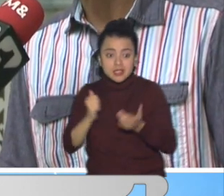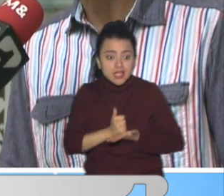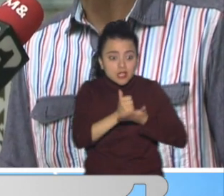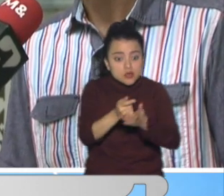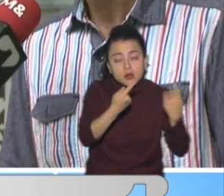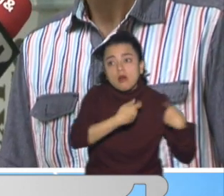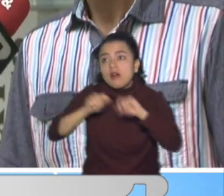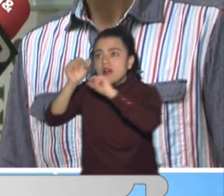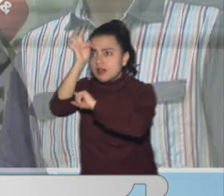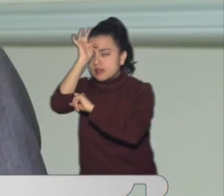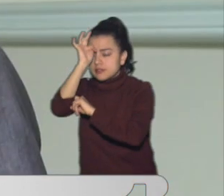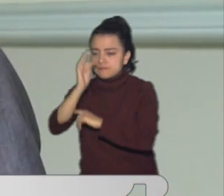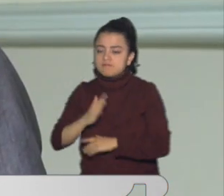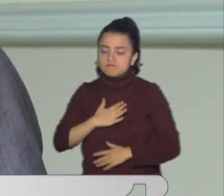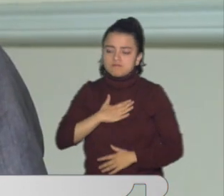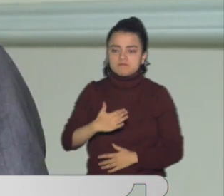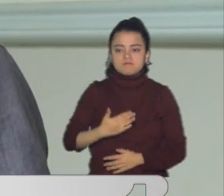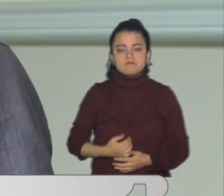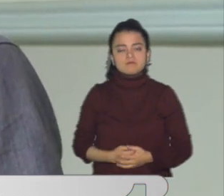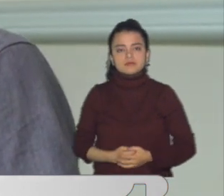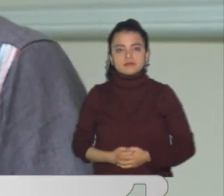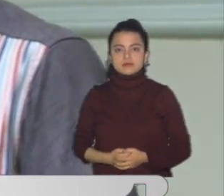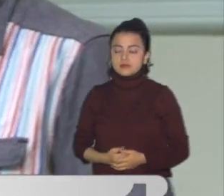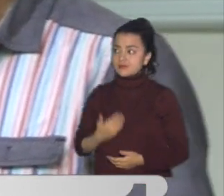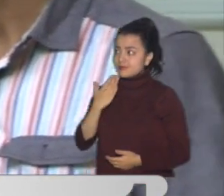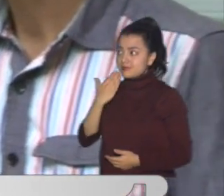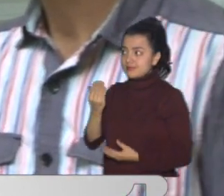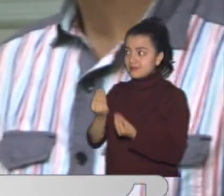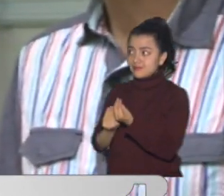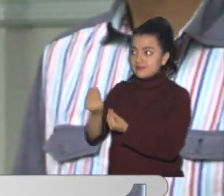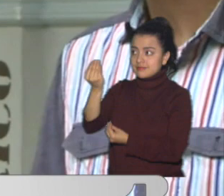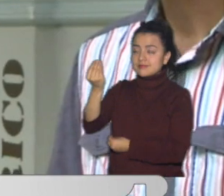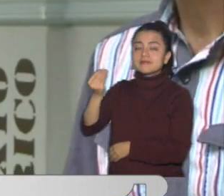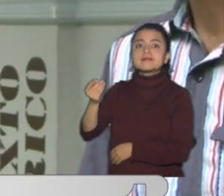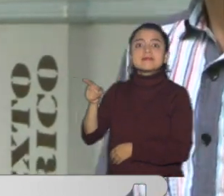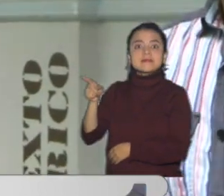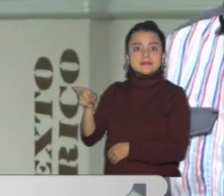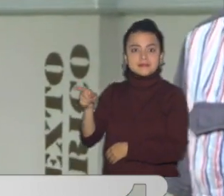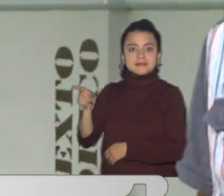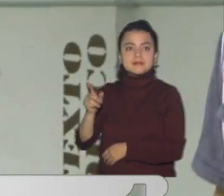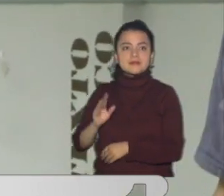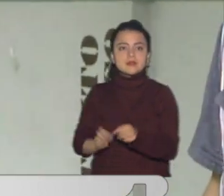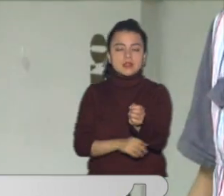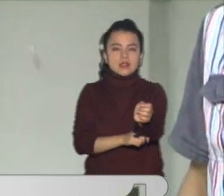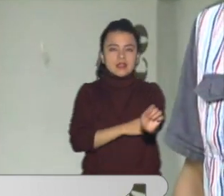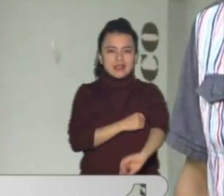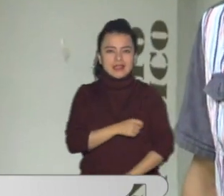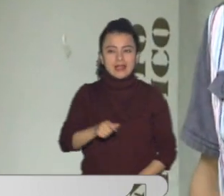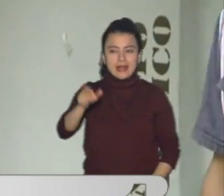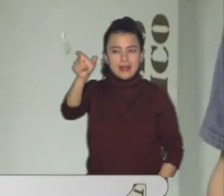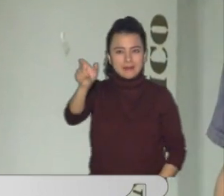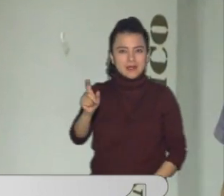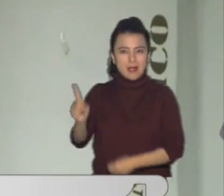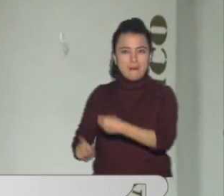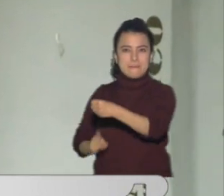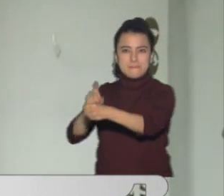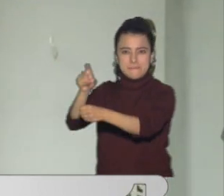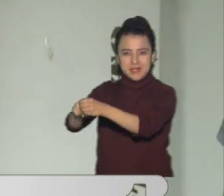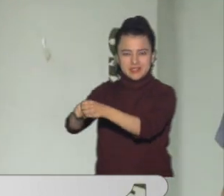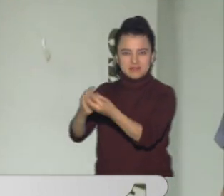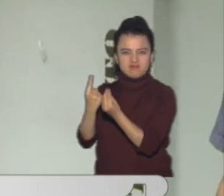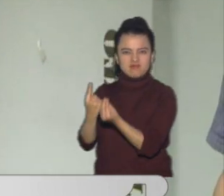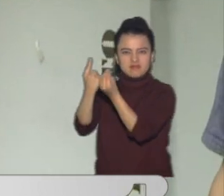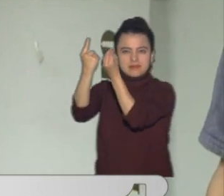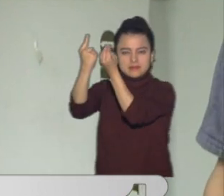para su atención. Concejal, muchísimas gracias. Hay que recordar que la víctima pertenece al partido Alianza Social